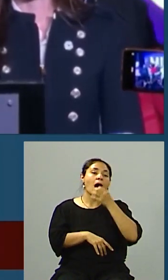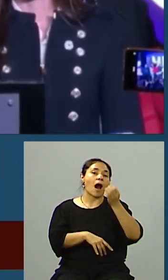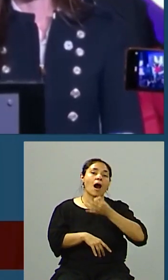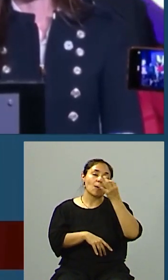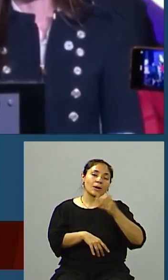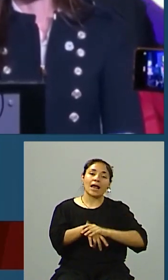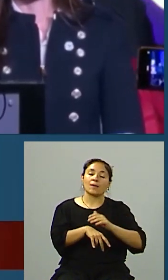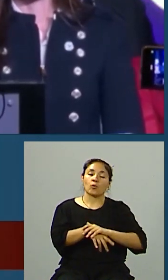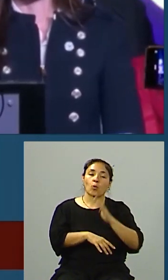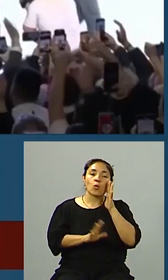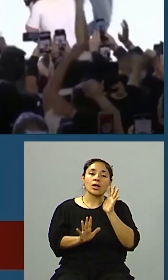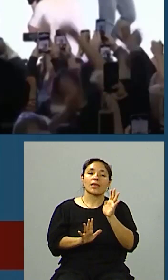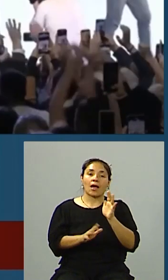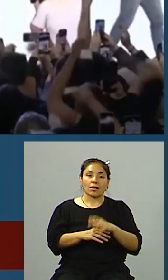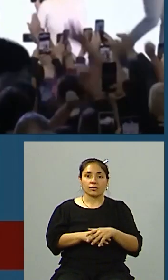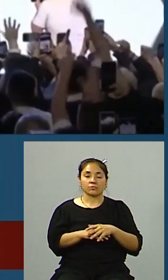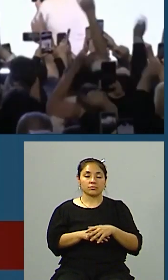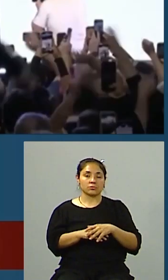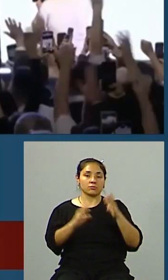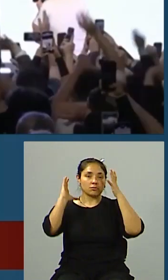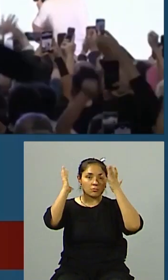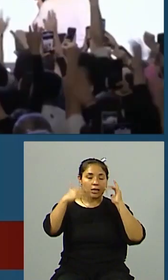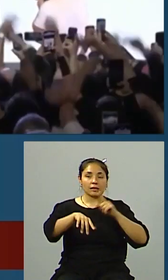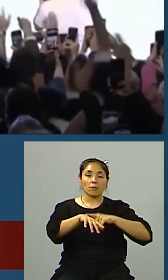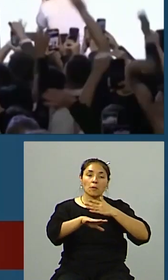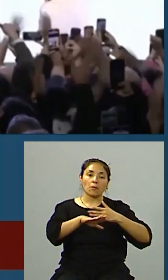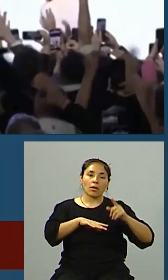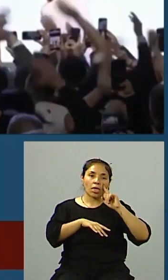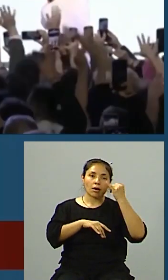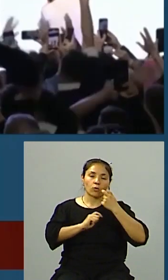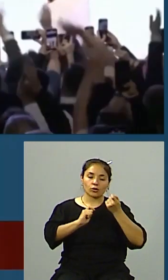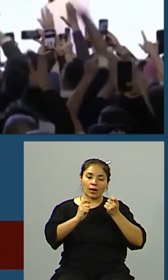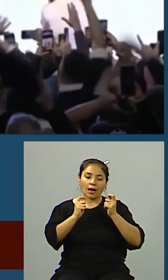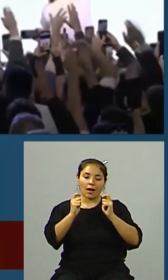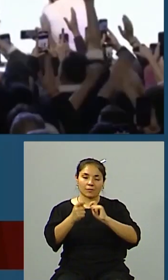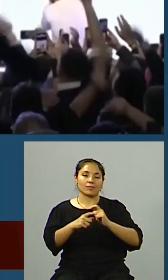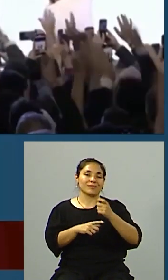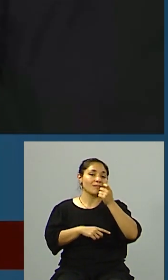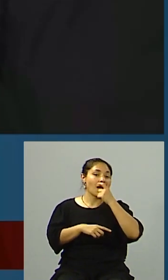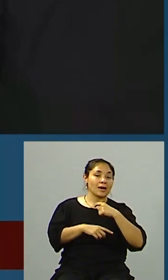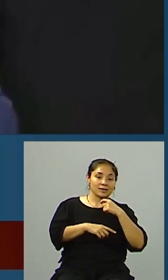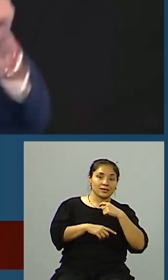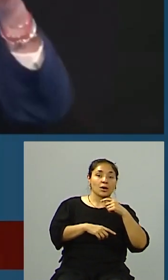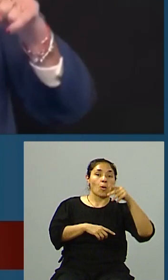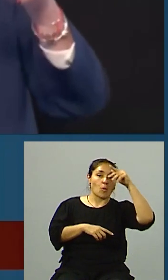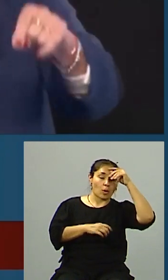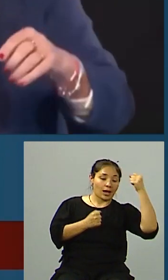declaraciones, y ha intentado corregir eso, sobre todo después del acuerdo con Macri, ¿no? Hubo ahí, después del acuerdo con Macri y con Bullrich, hubo una suerte de Milei